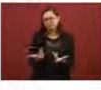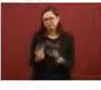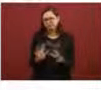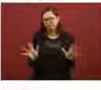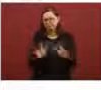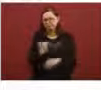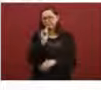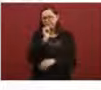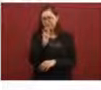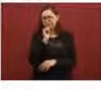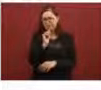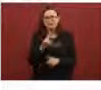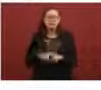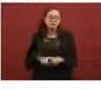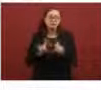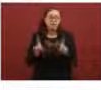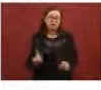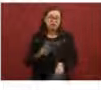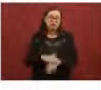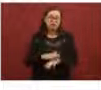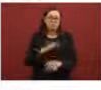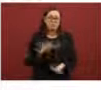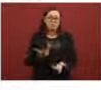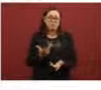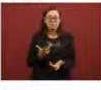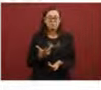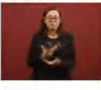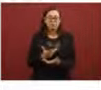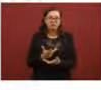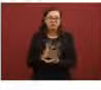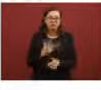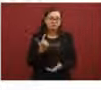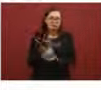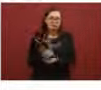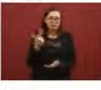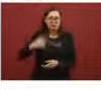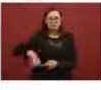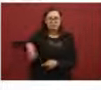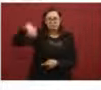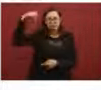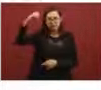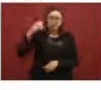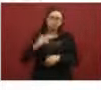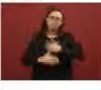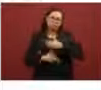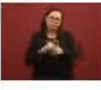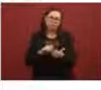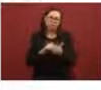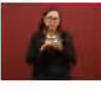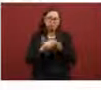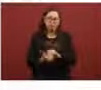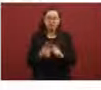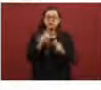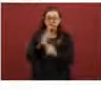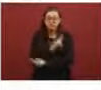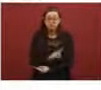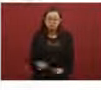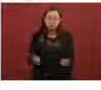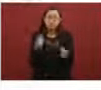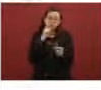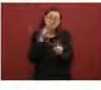adultos mayores, de mayor edad, no mayores, tiene también importancia. Y el ajuste en dosis en niños también es